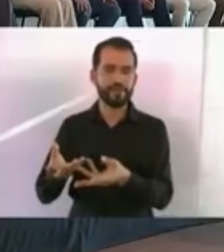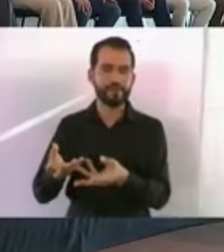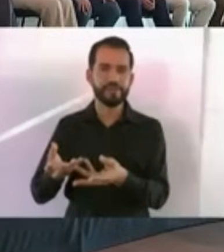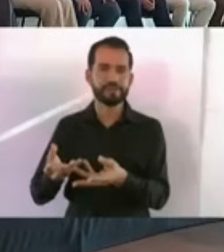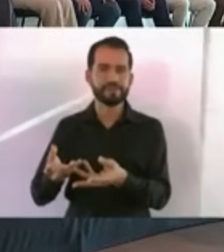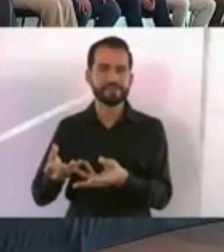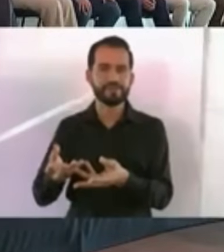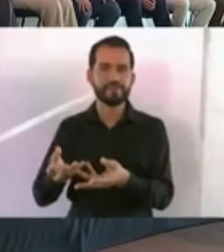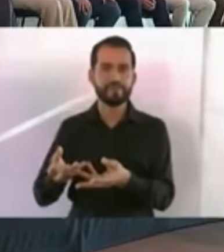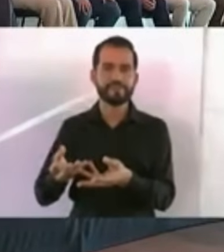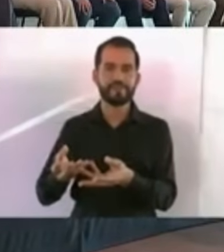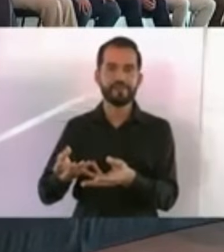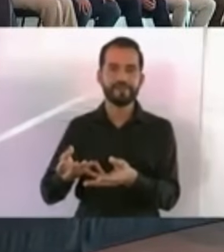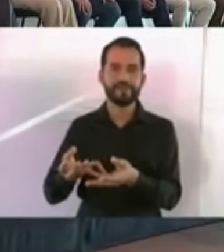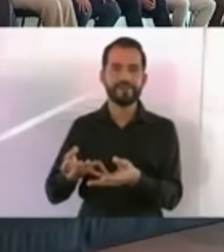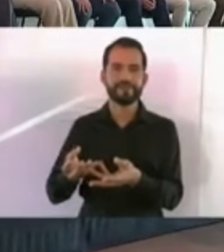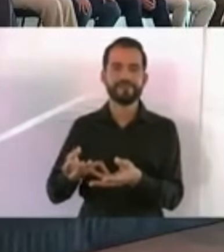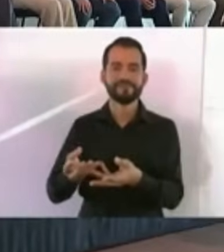viendo,